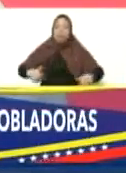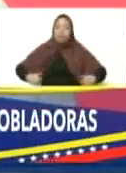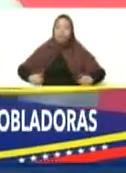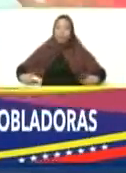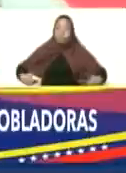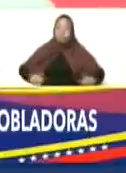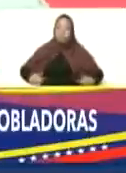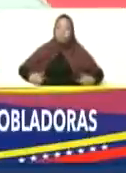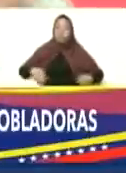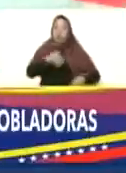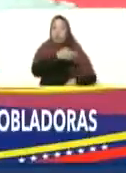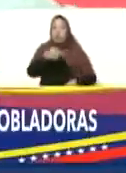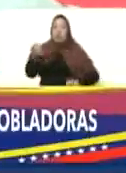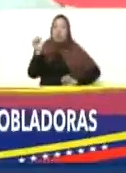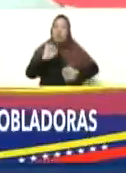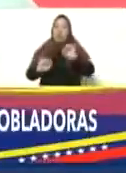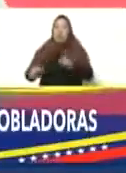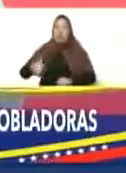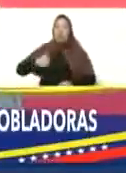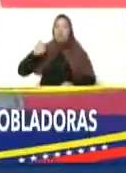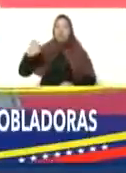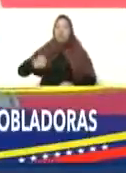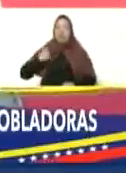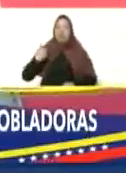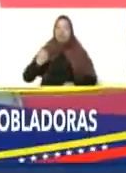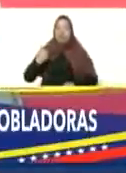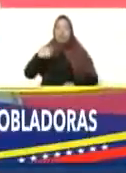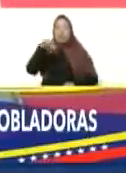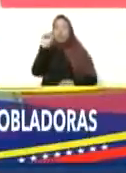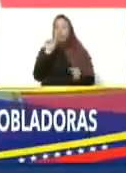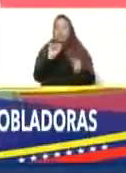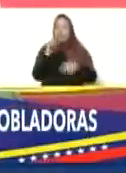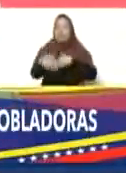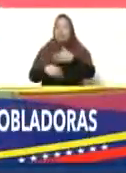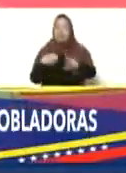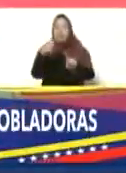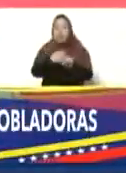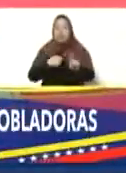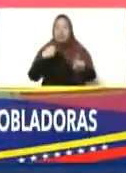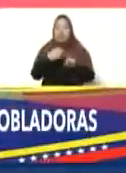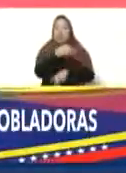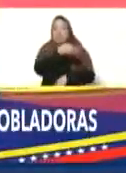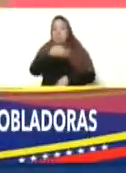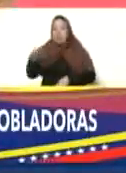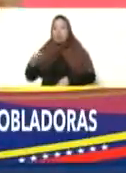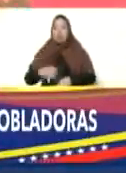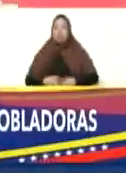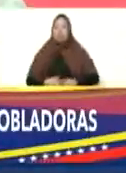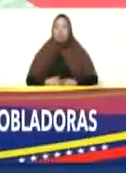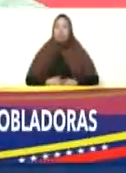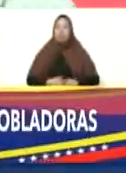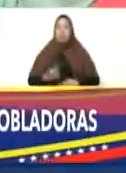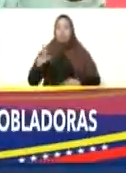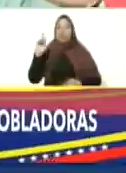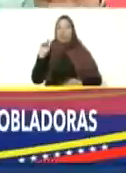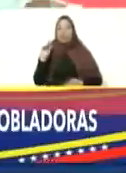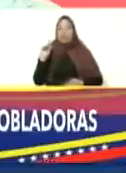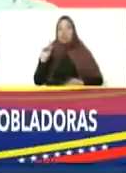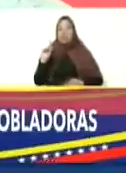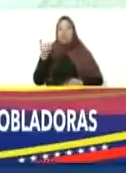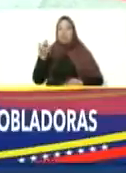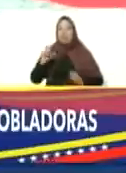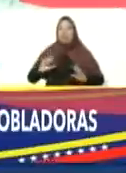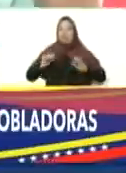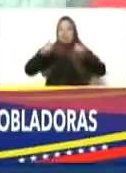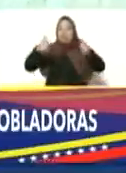absoluta frente a cualquier circunstancia que nos toque resistencia máxima en segundo lugar renacimiento